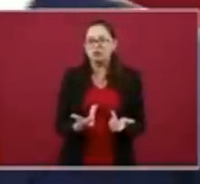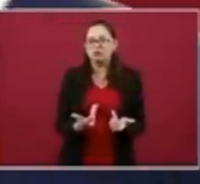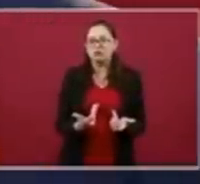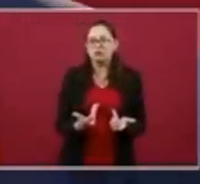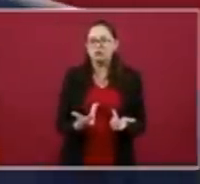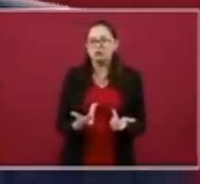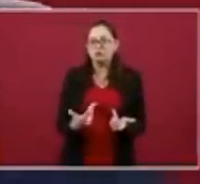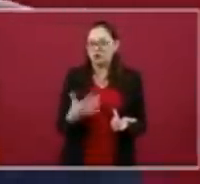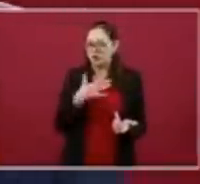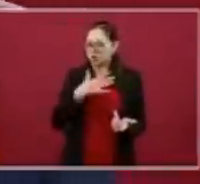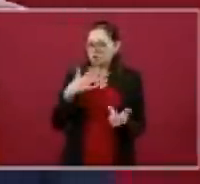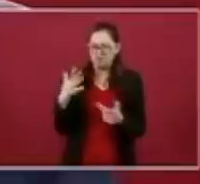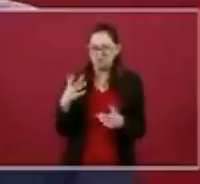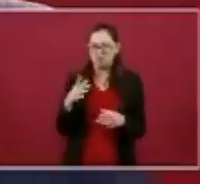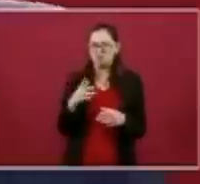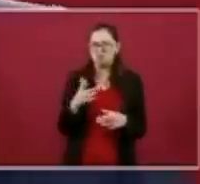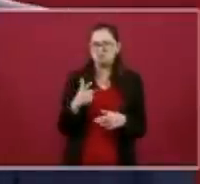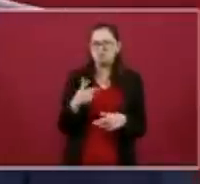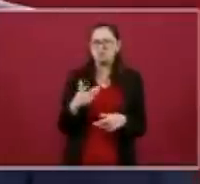parciales.